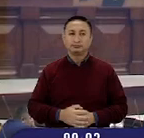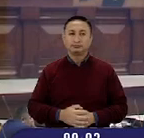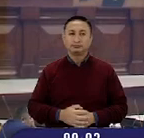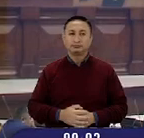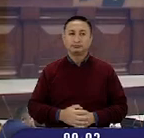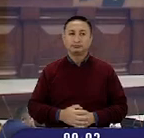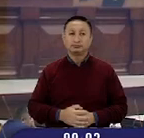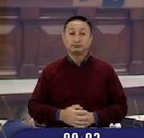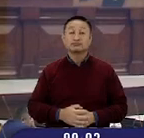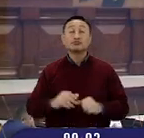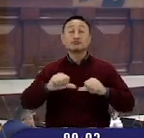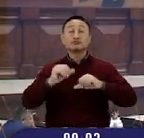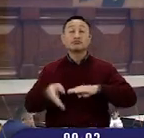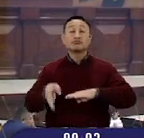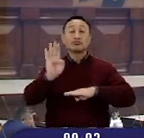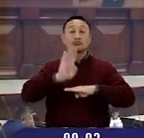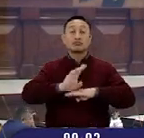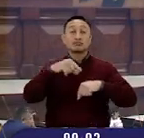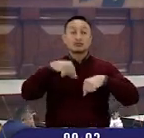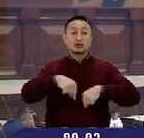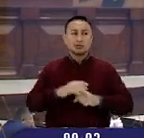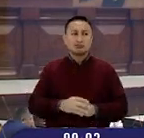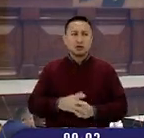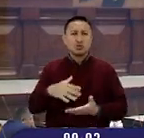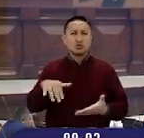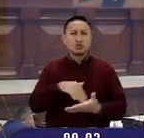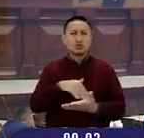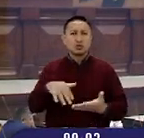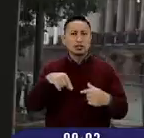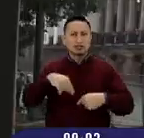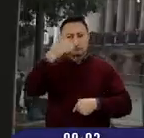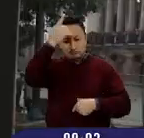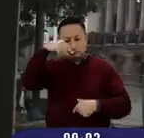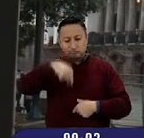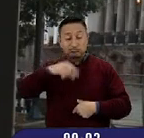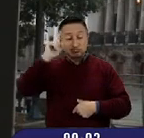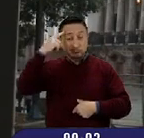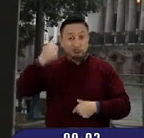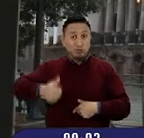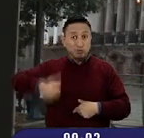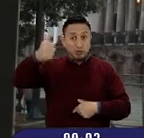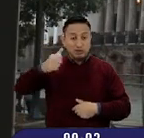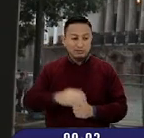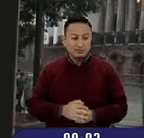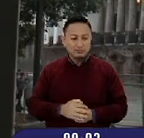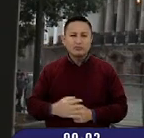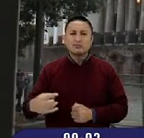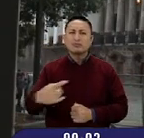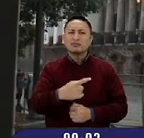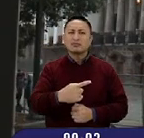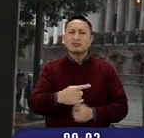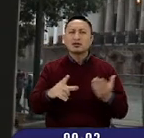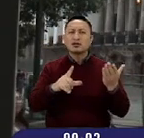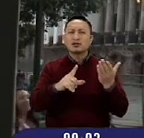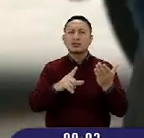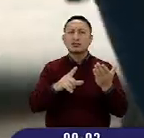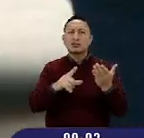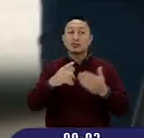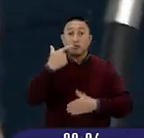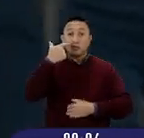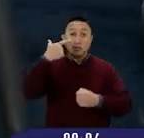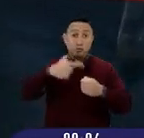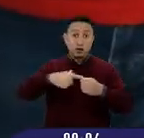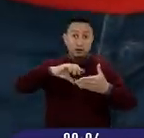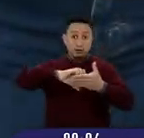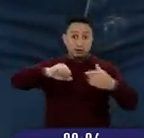En la Asamblea Nacional reina la incertidumbre tras la decisión del Ejecutivo de eliminar los subsidios a las gasolinas